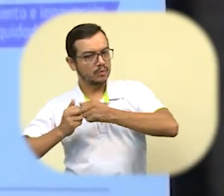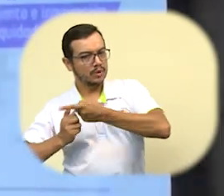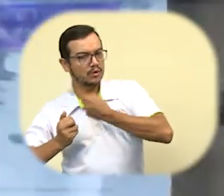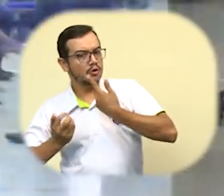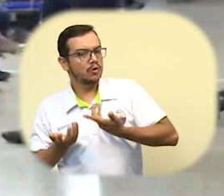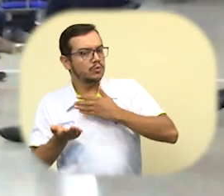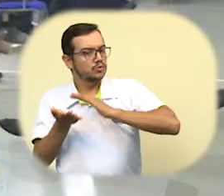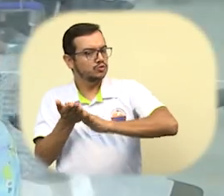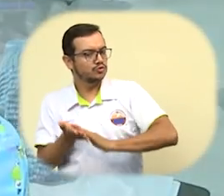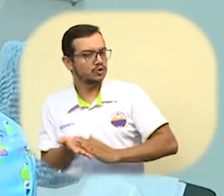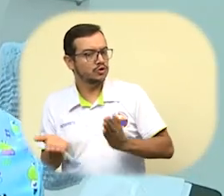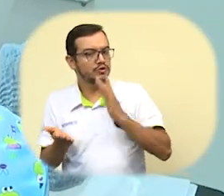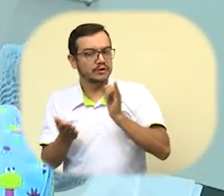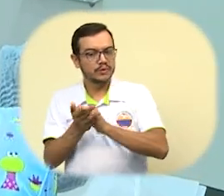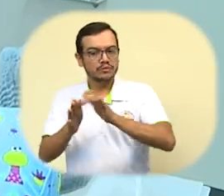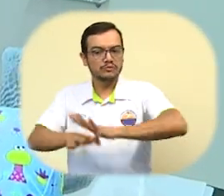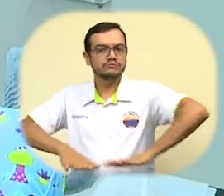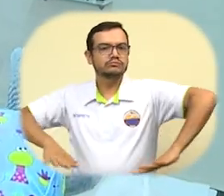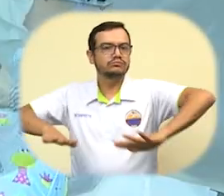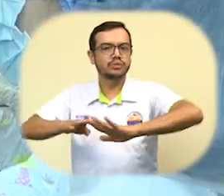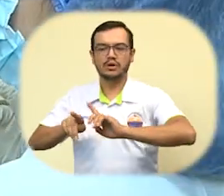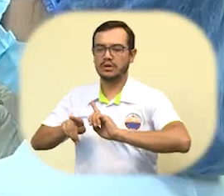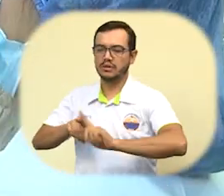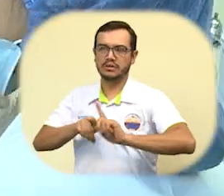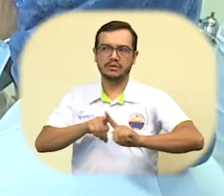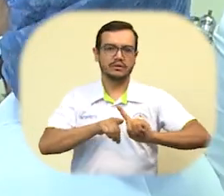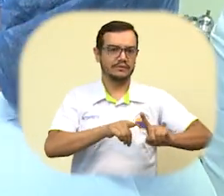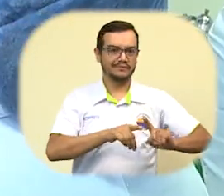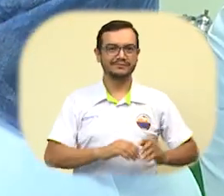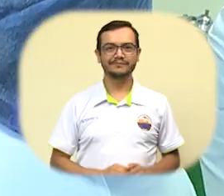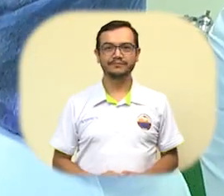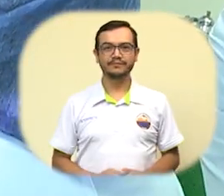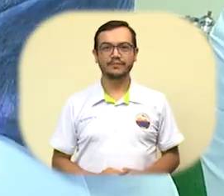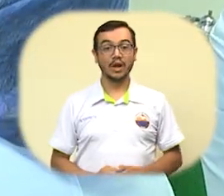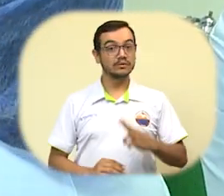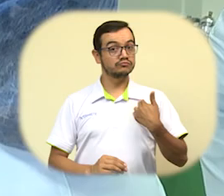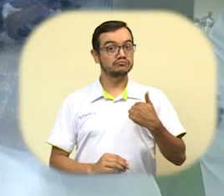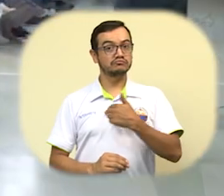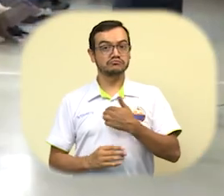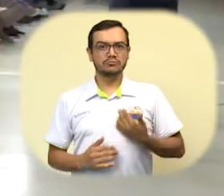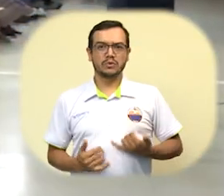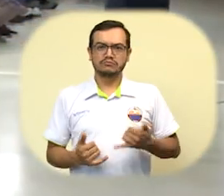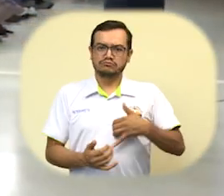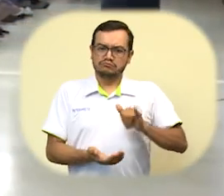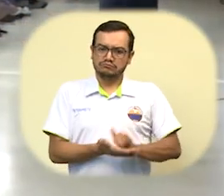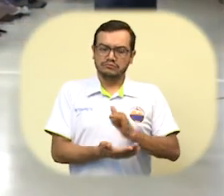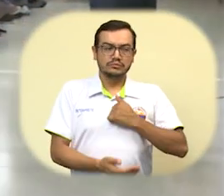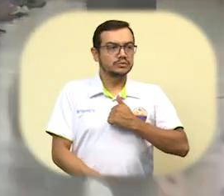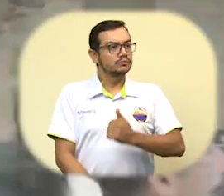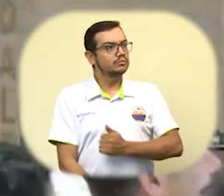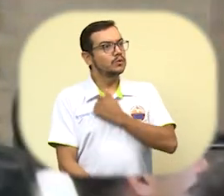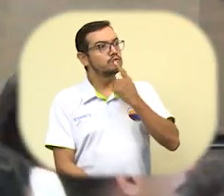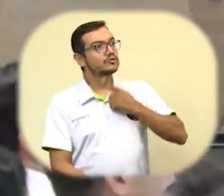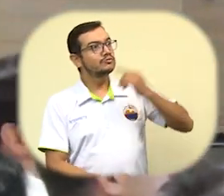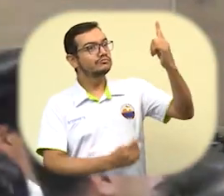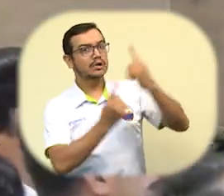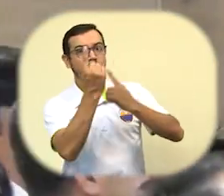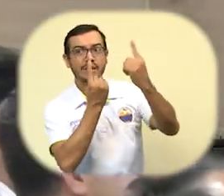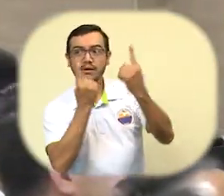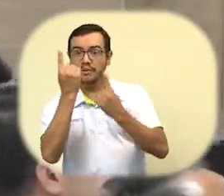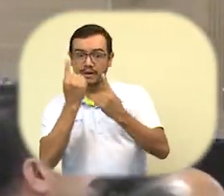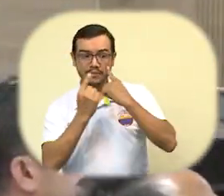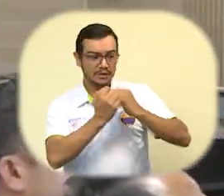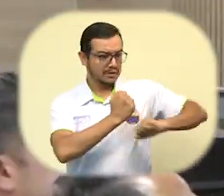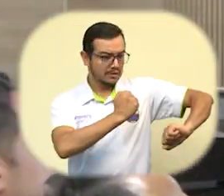resolver problemáticas actuales en los territorios desde los diversos campos de estudio. Nosotros contar con el apoyo de estos